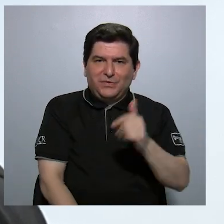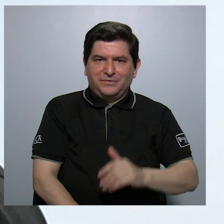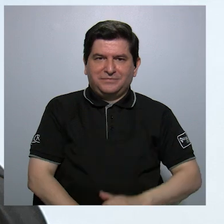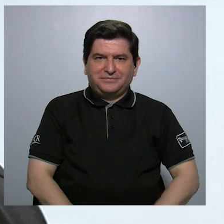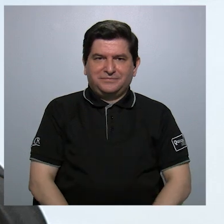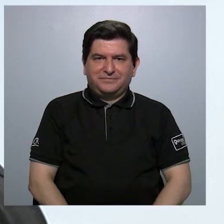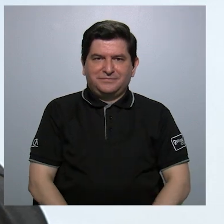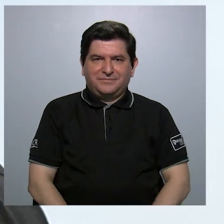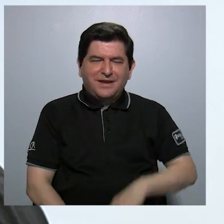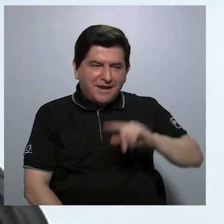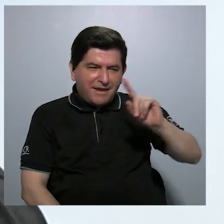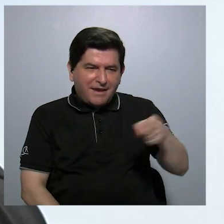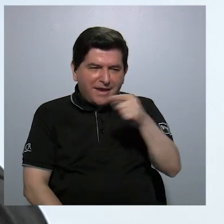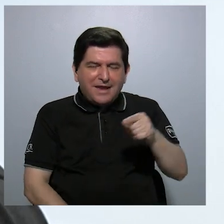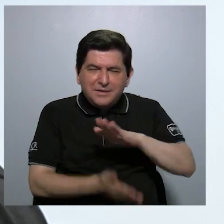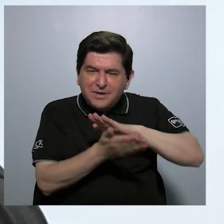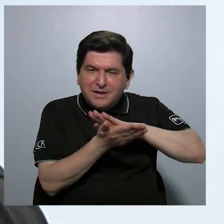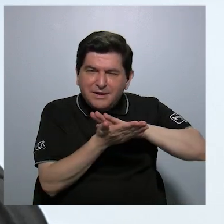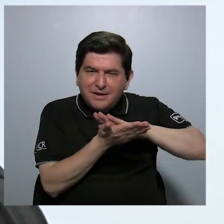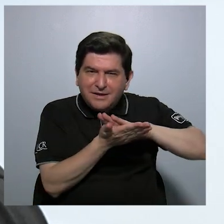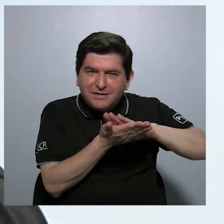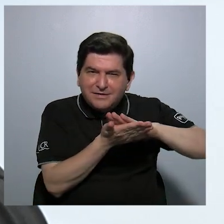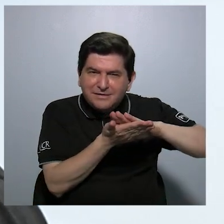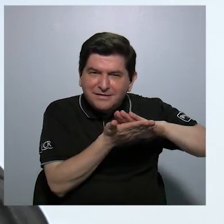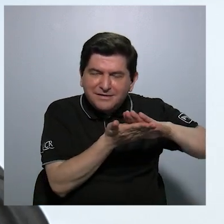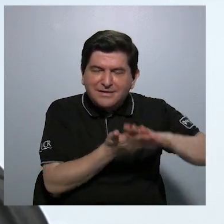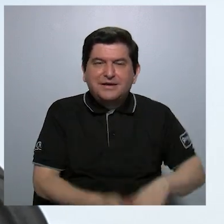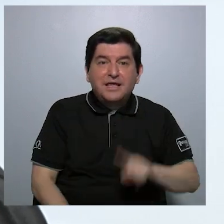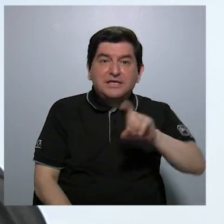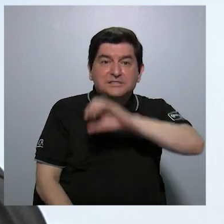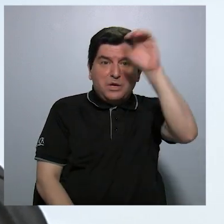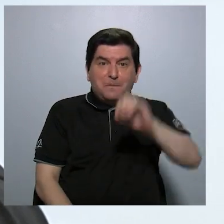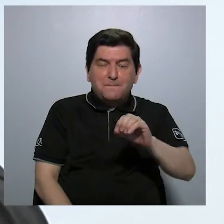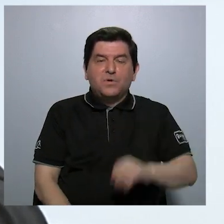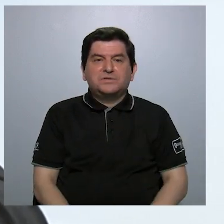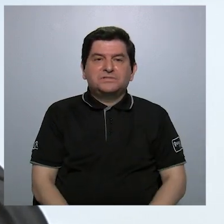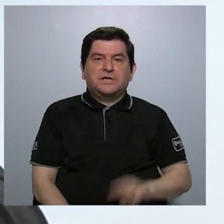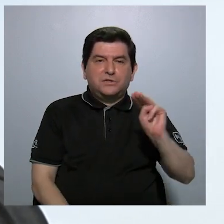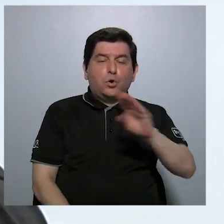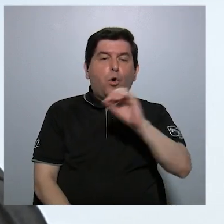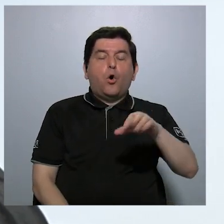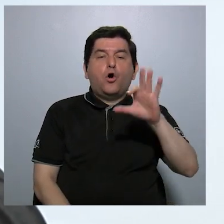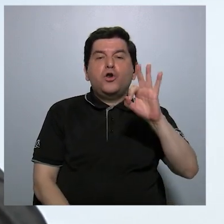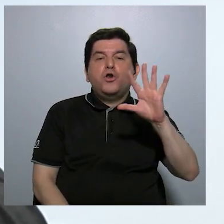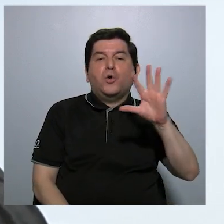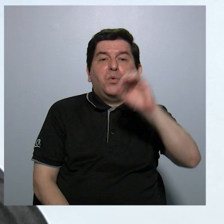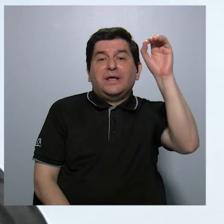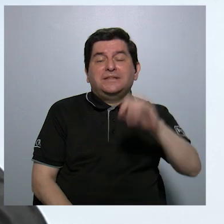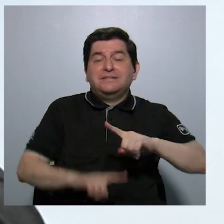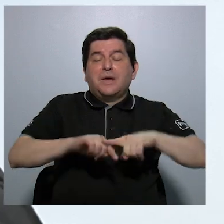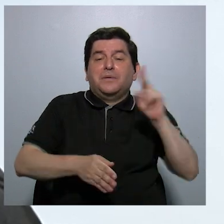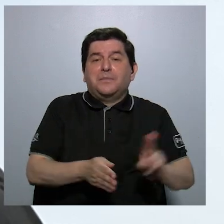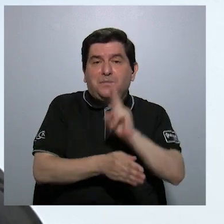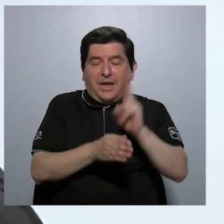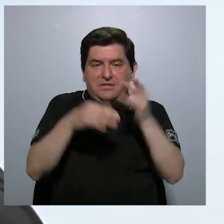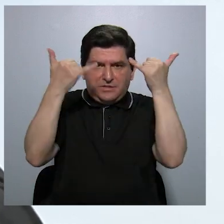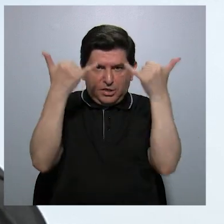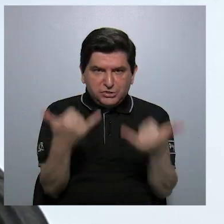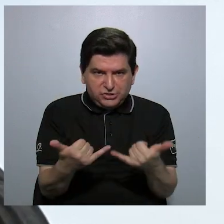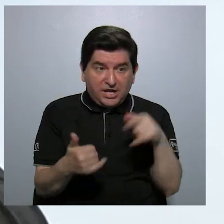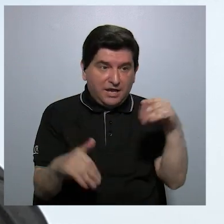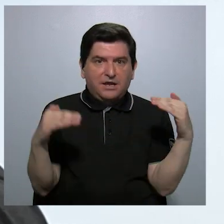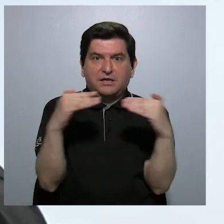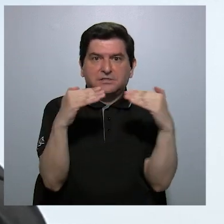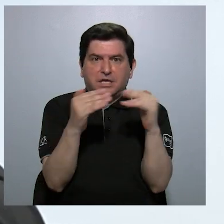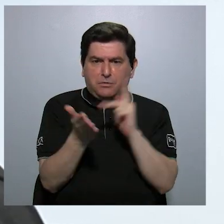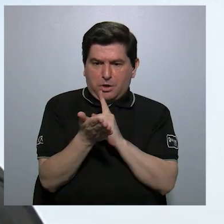mejor? Quitarle algunas impurezas y convertirlo en 100% metano, o 95%, depende del uso. Ya cuando